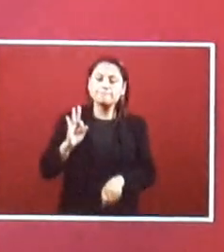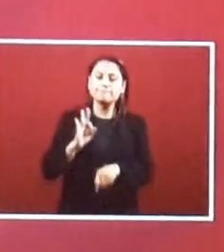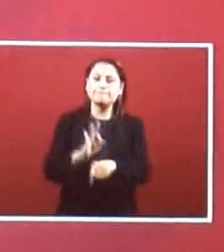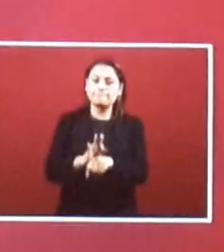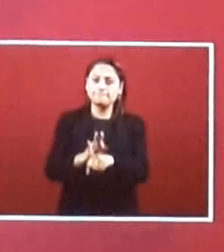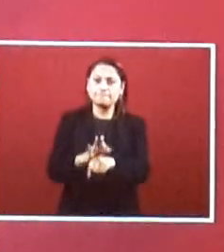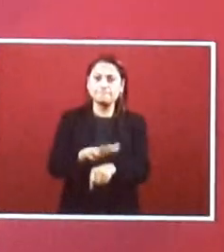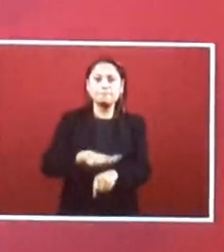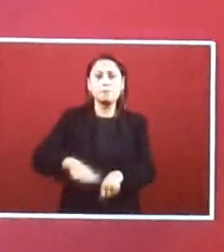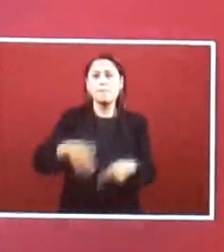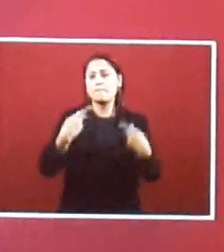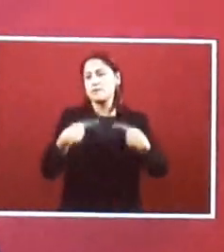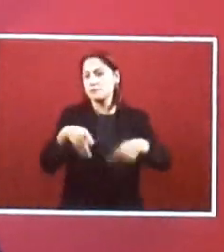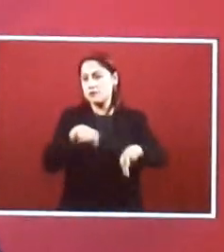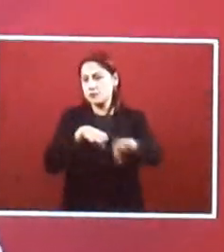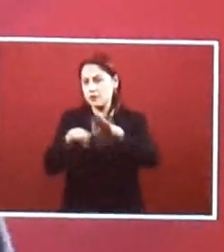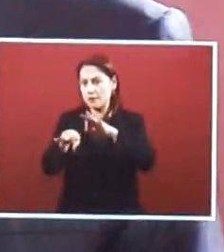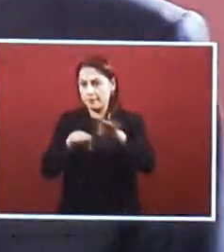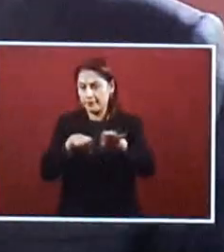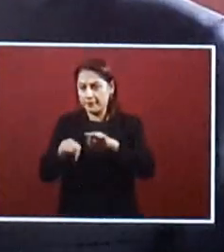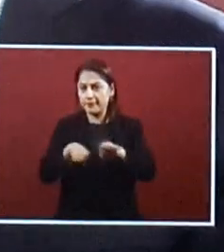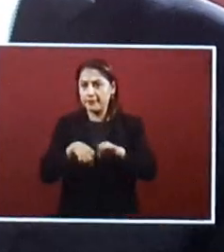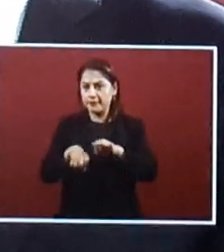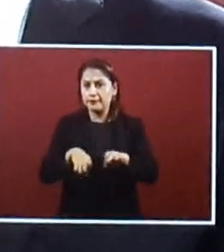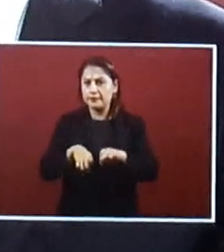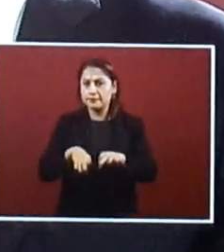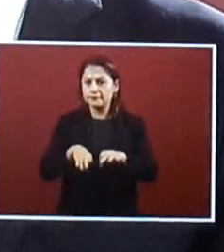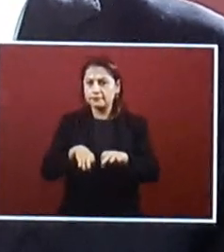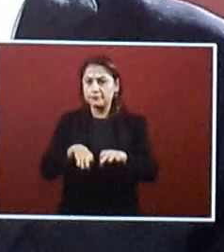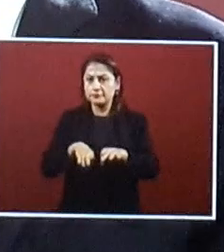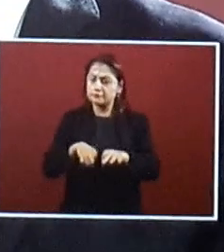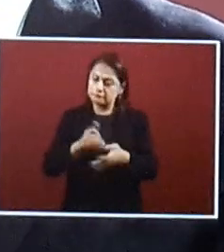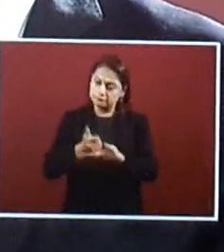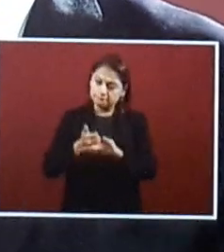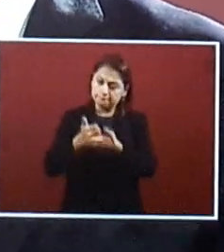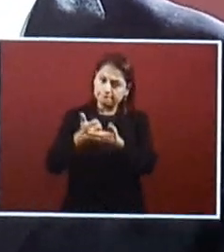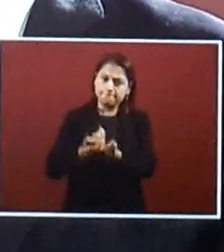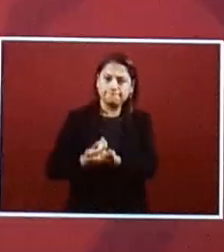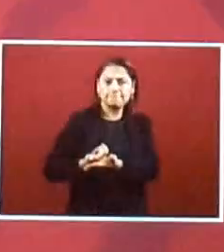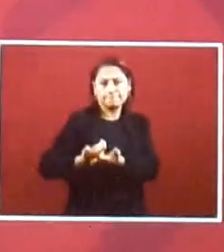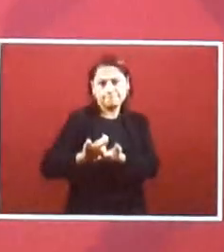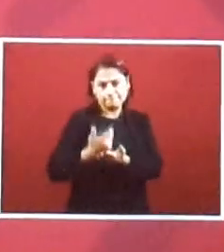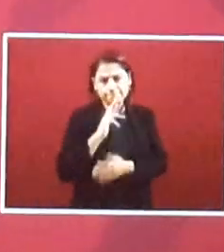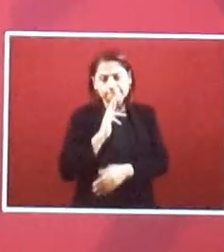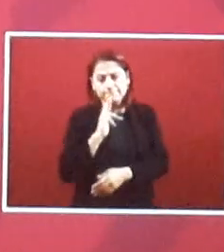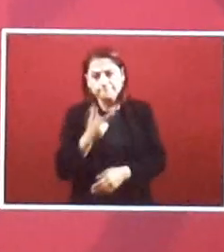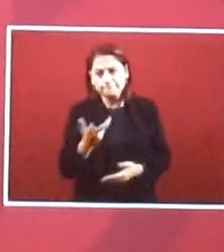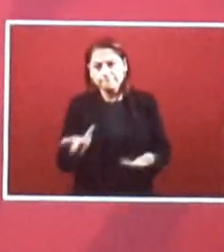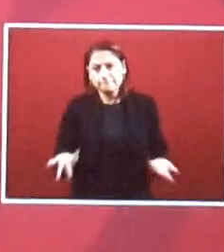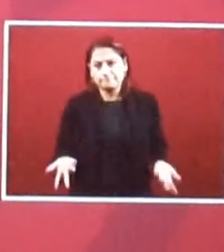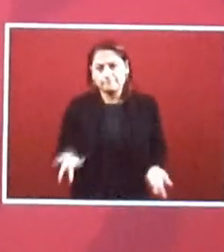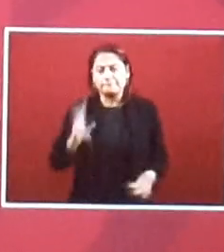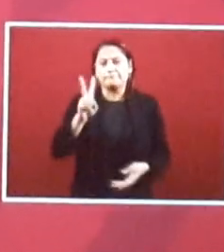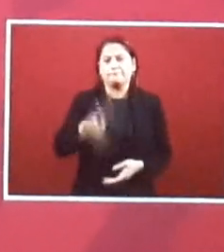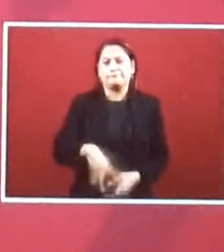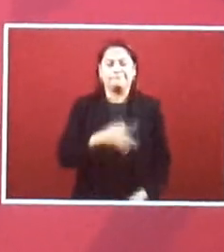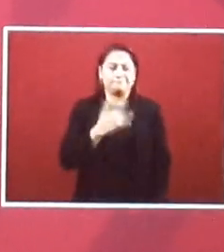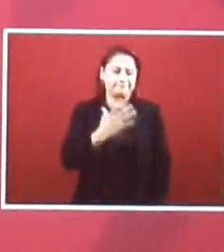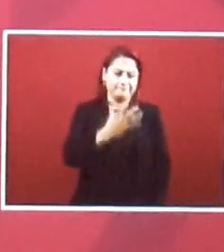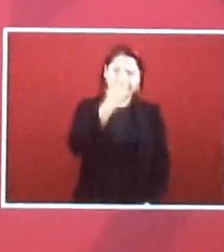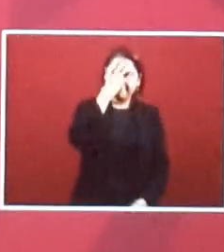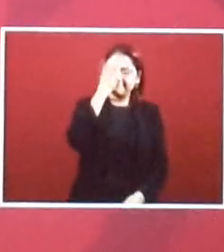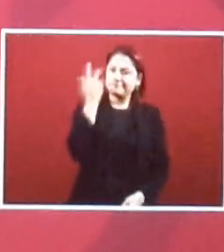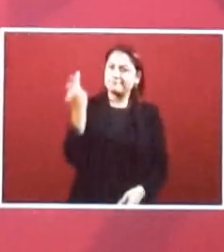a los trabajadores, que mejoren los sueldos. Es una vergüenza, es